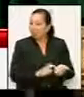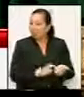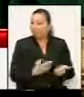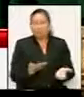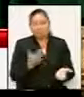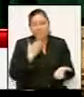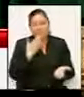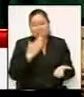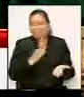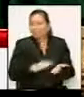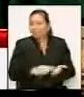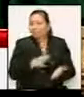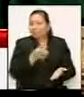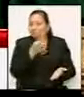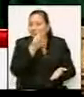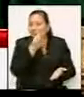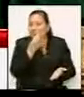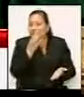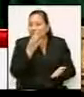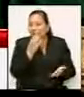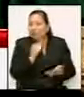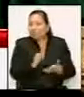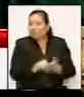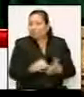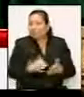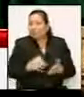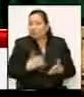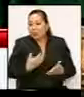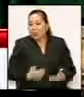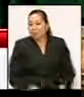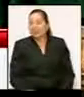es un mal silencioso, no lo podemos